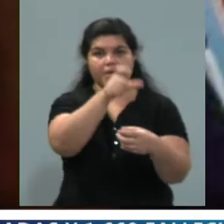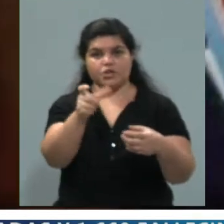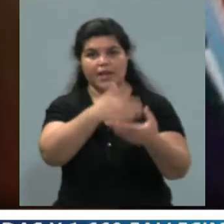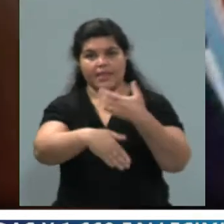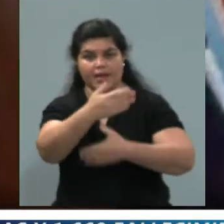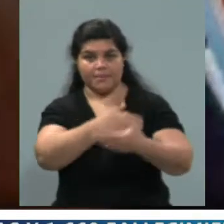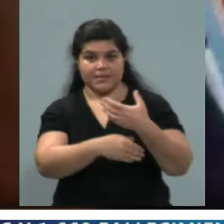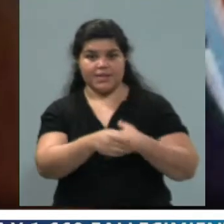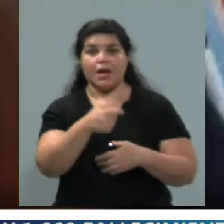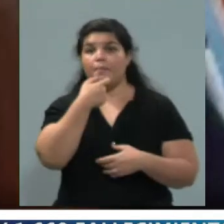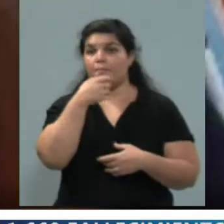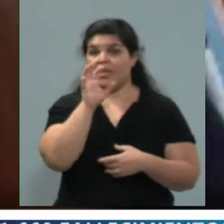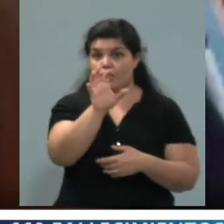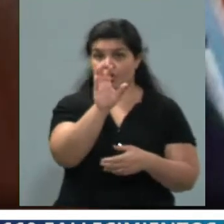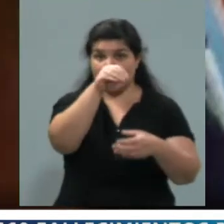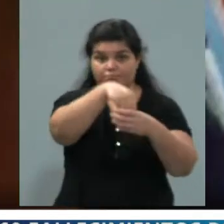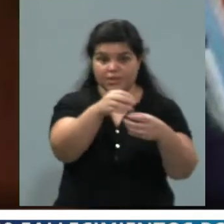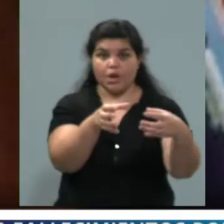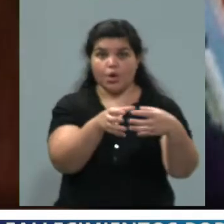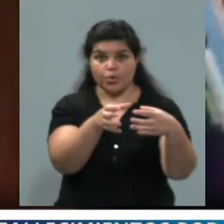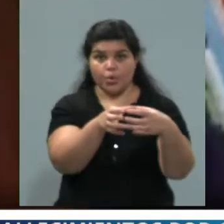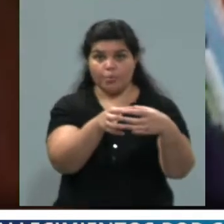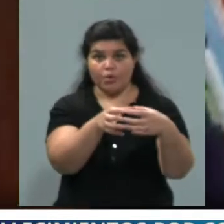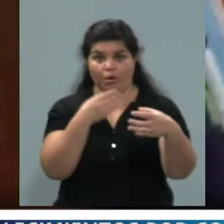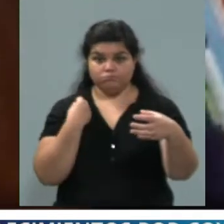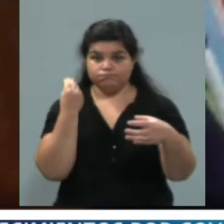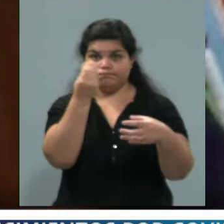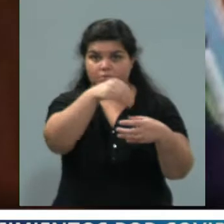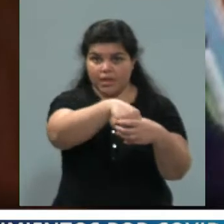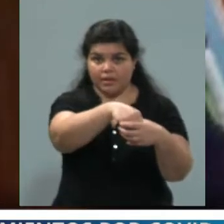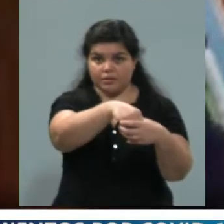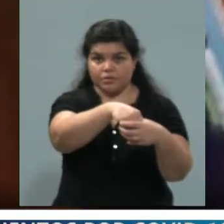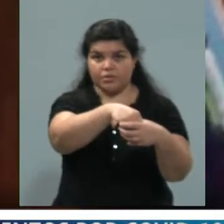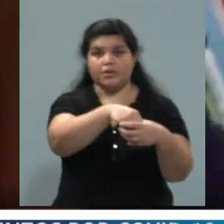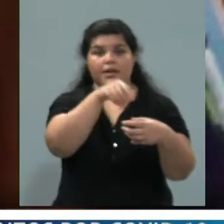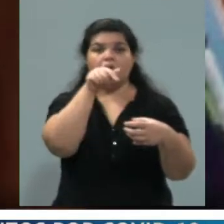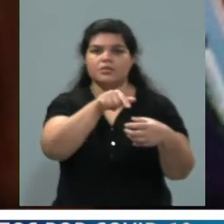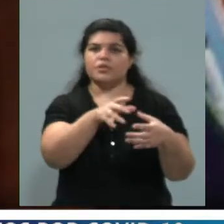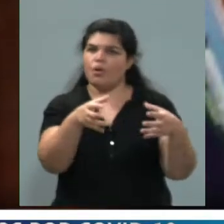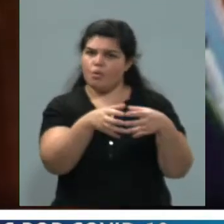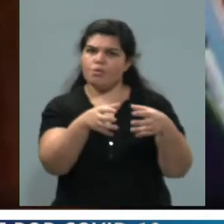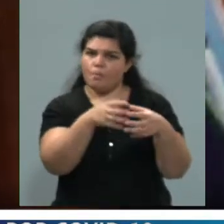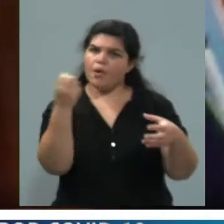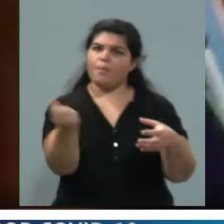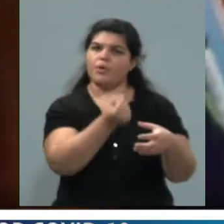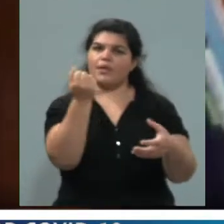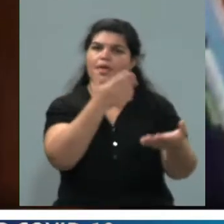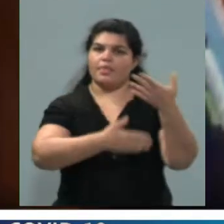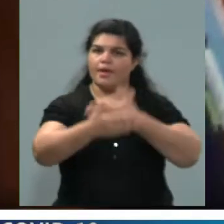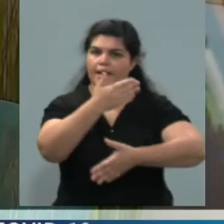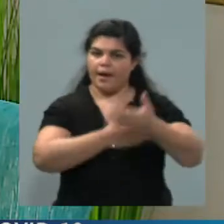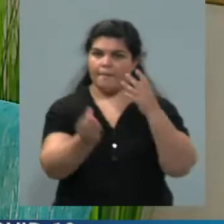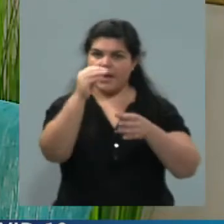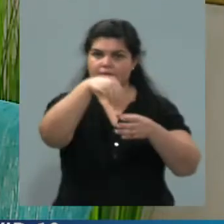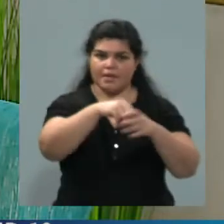organización en la provincia que también, tenemos una acción importante en el campo de discapacidad. Importante